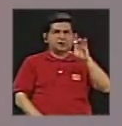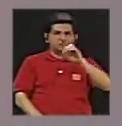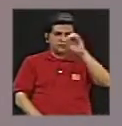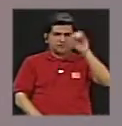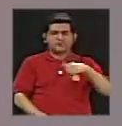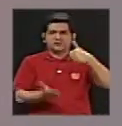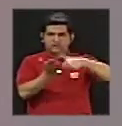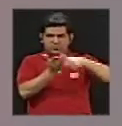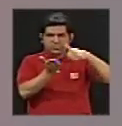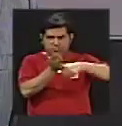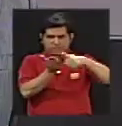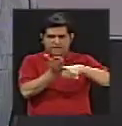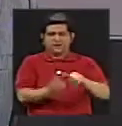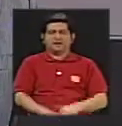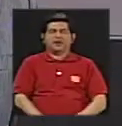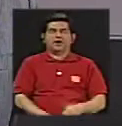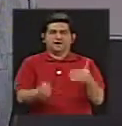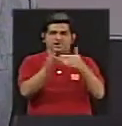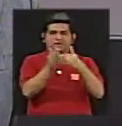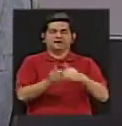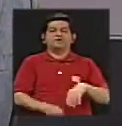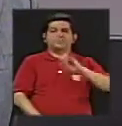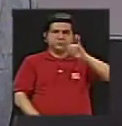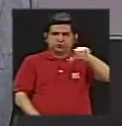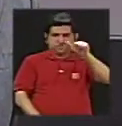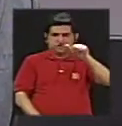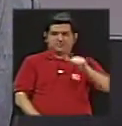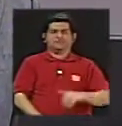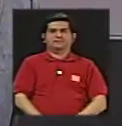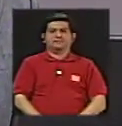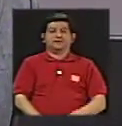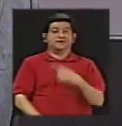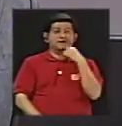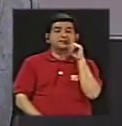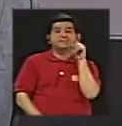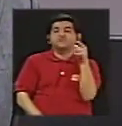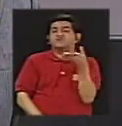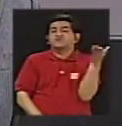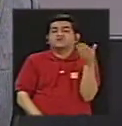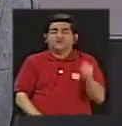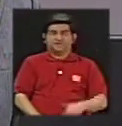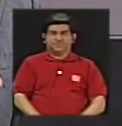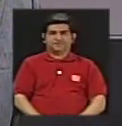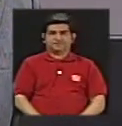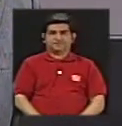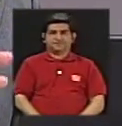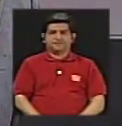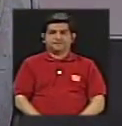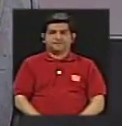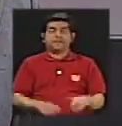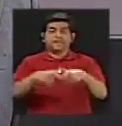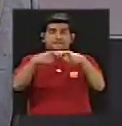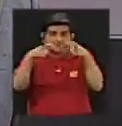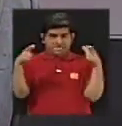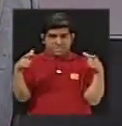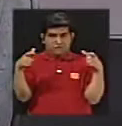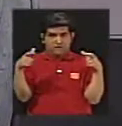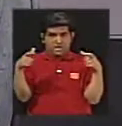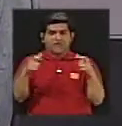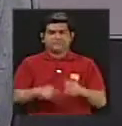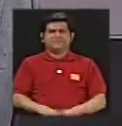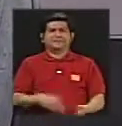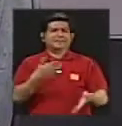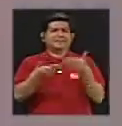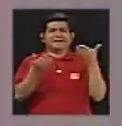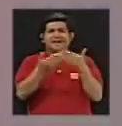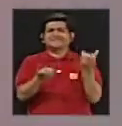por Johnny Araya. Entonces lo que nos dice es que la mayoría,